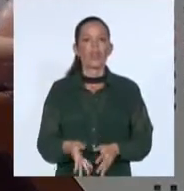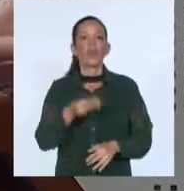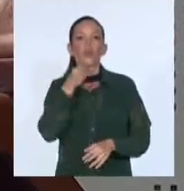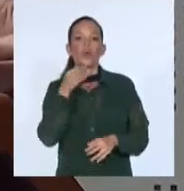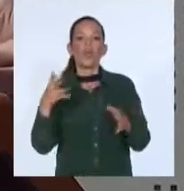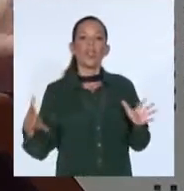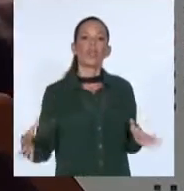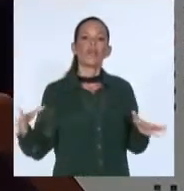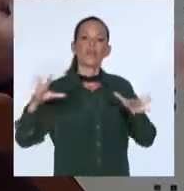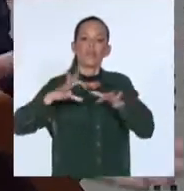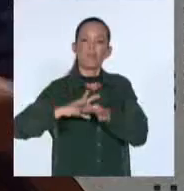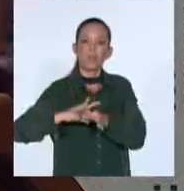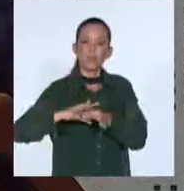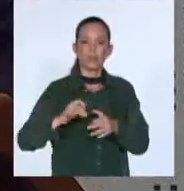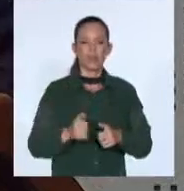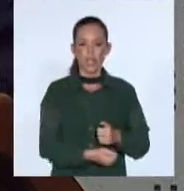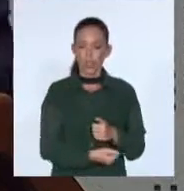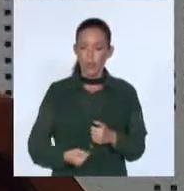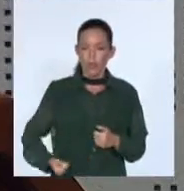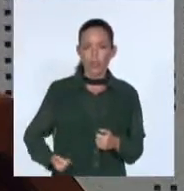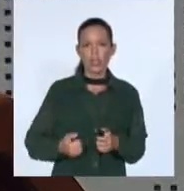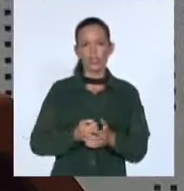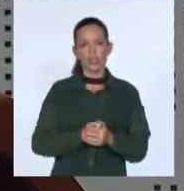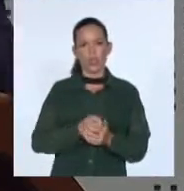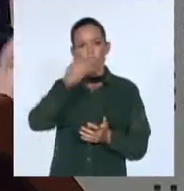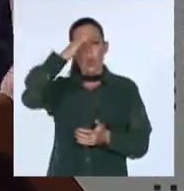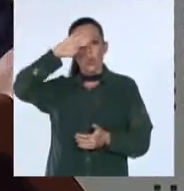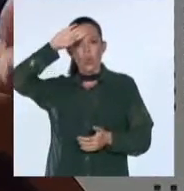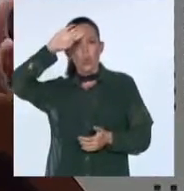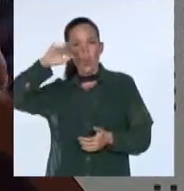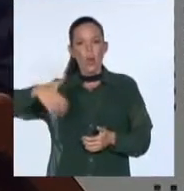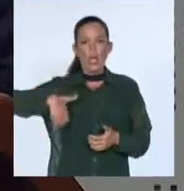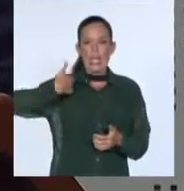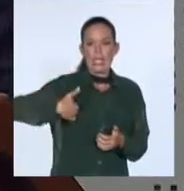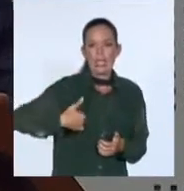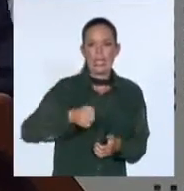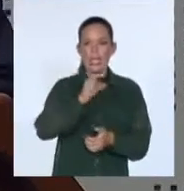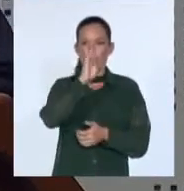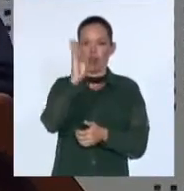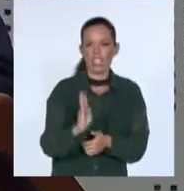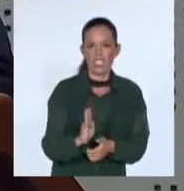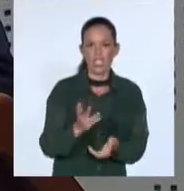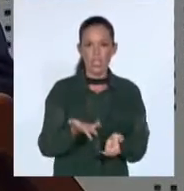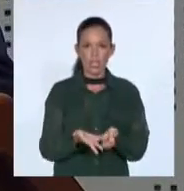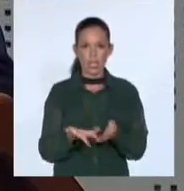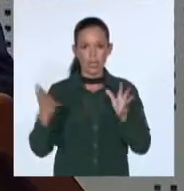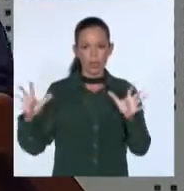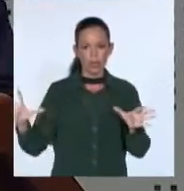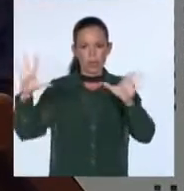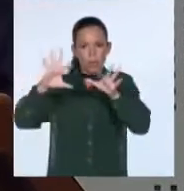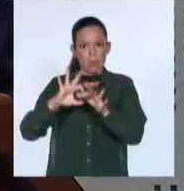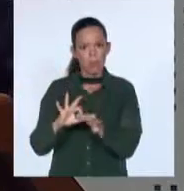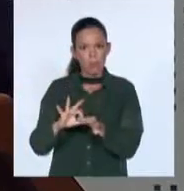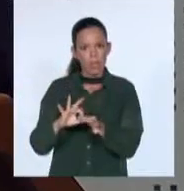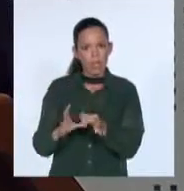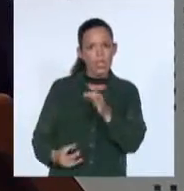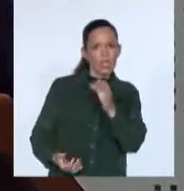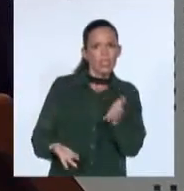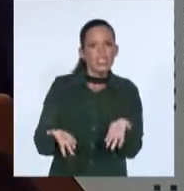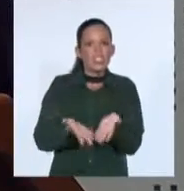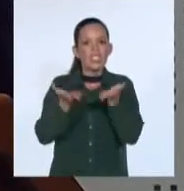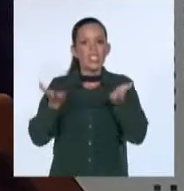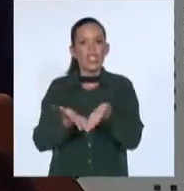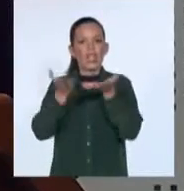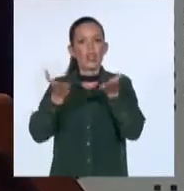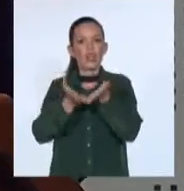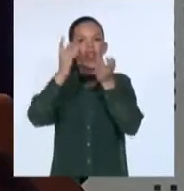esfuerzos entre Cuba, Argentina, Brasil y muchos otros que desarrollamos ciencia y tecnología para dejar de depender